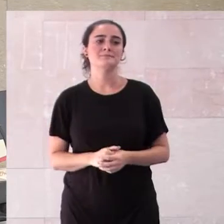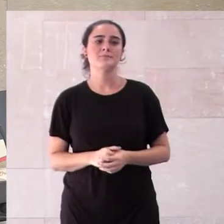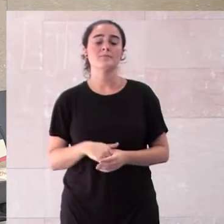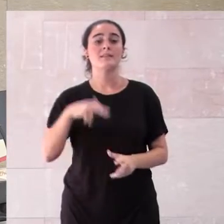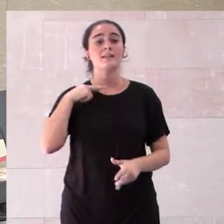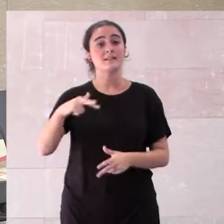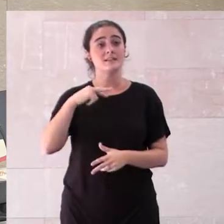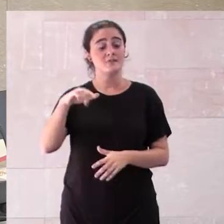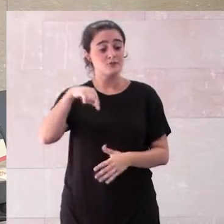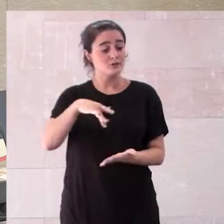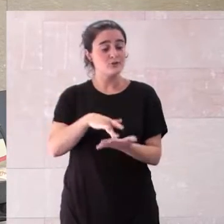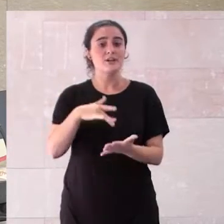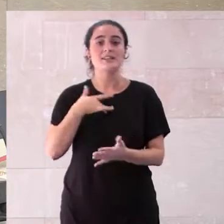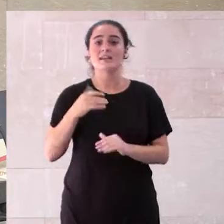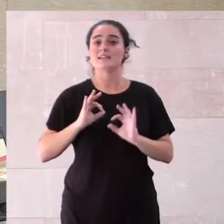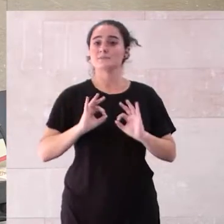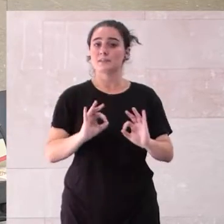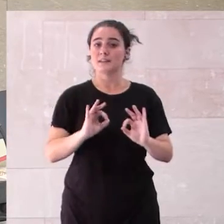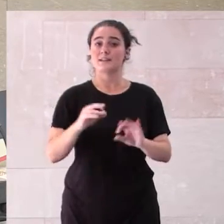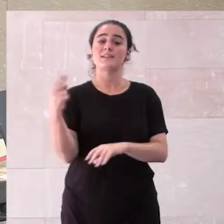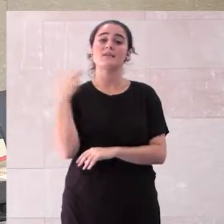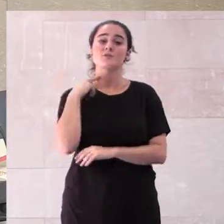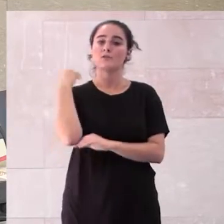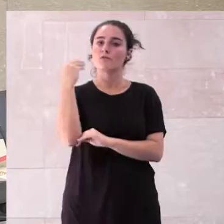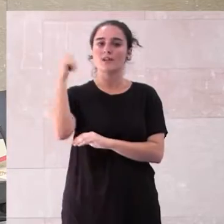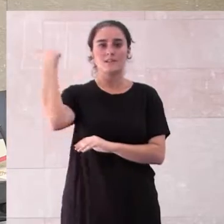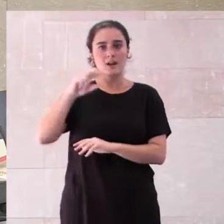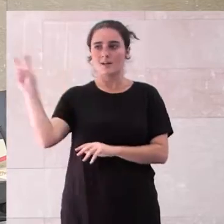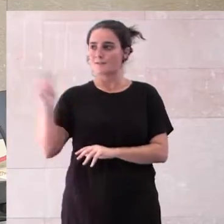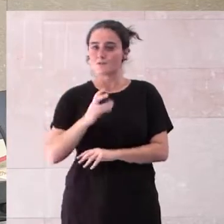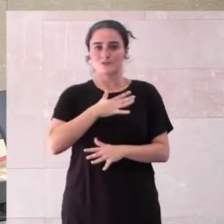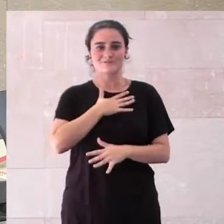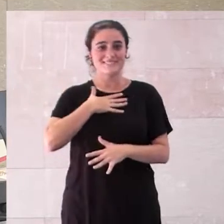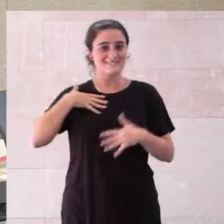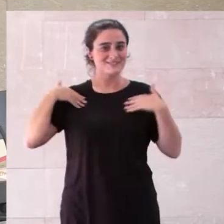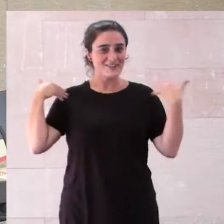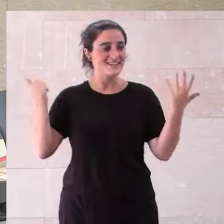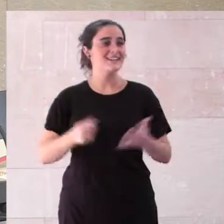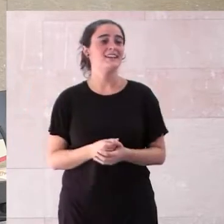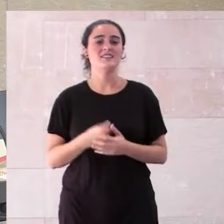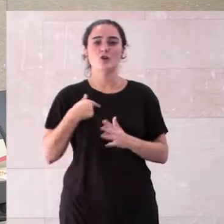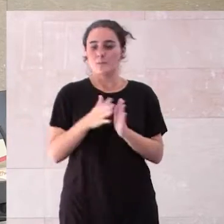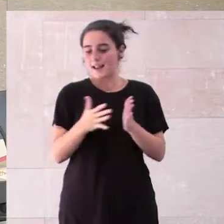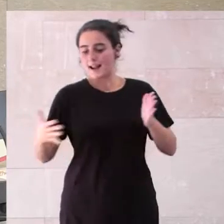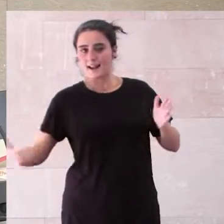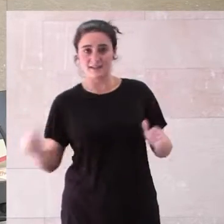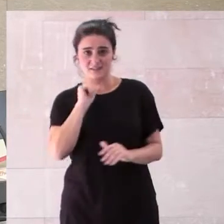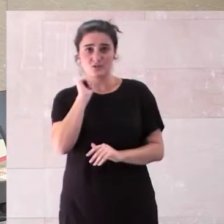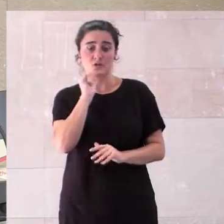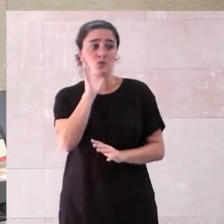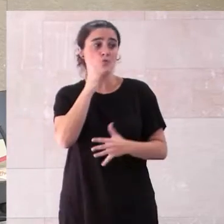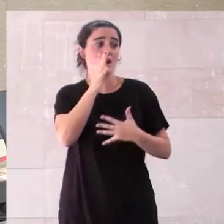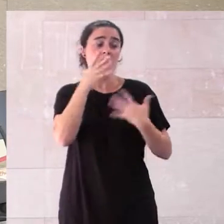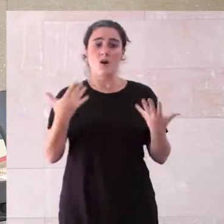un día especial y que acudimos desde Diputación Foral de Álava con mucha ilusión. No me voy a extender en esta introducción porque, bueno, aquí están